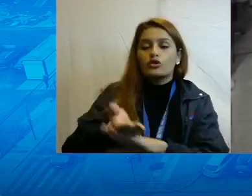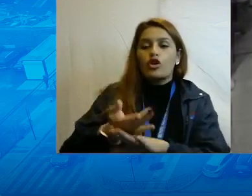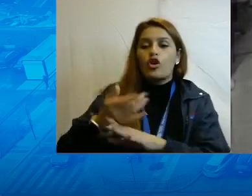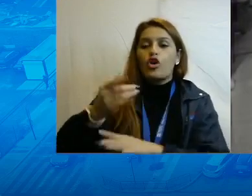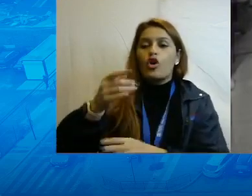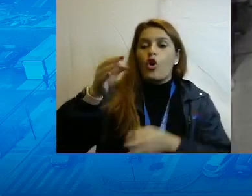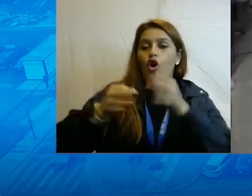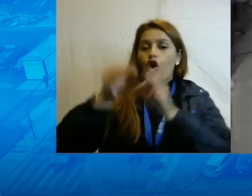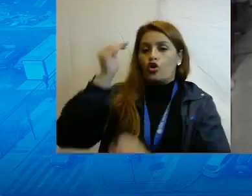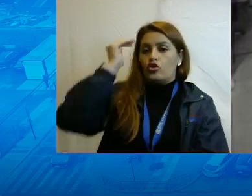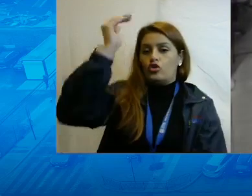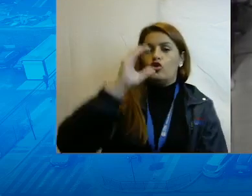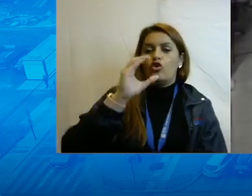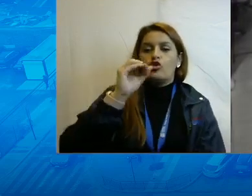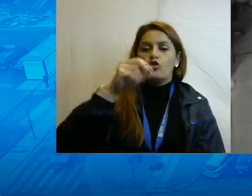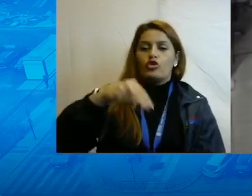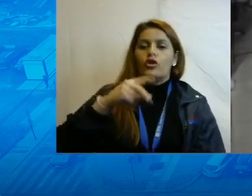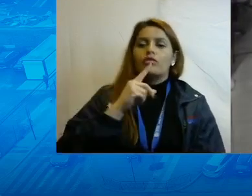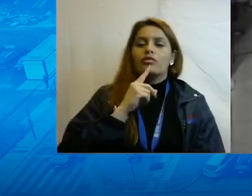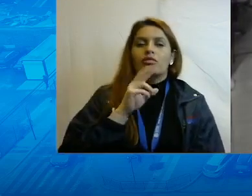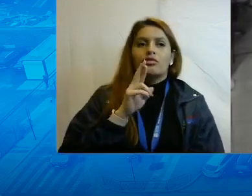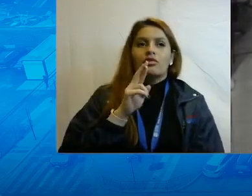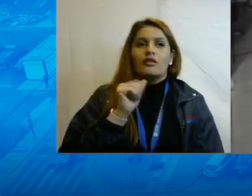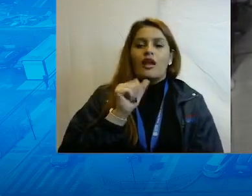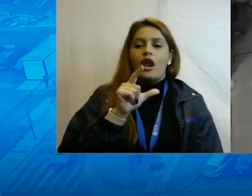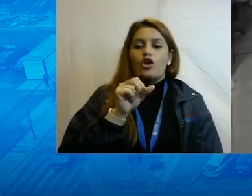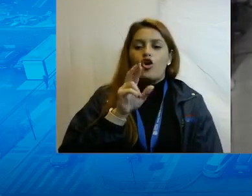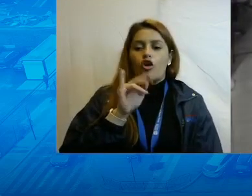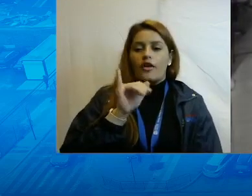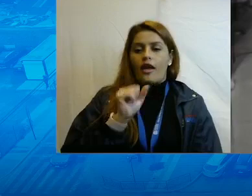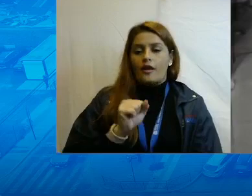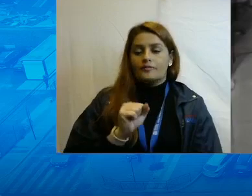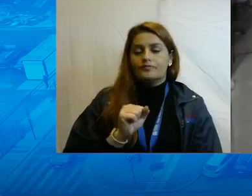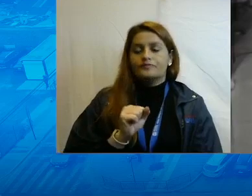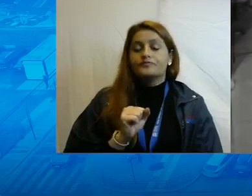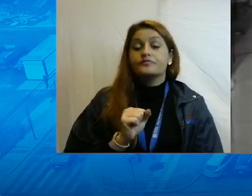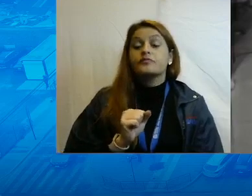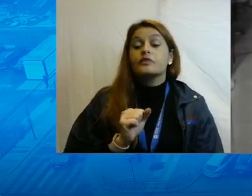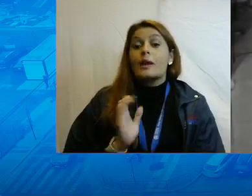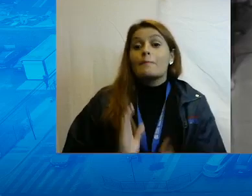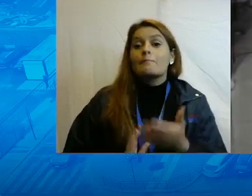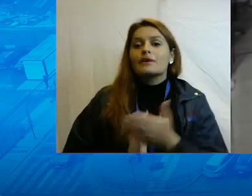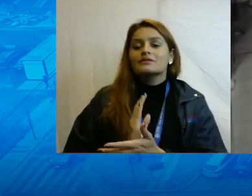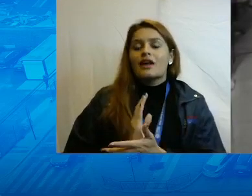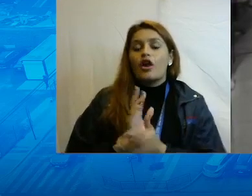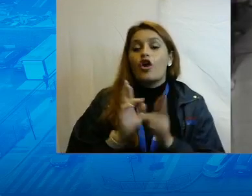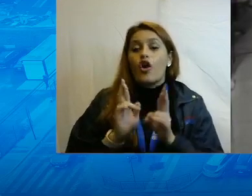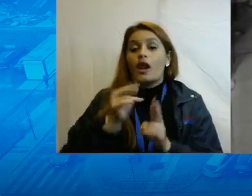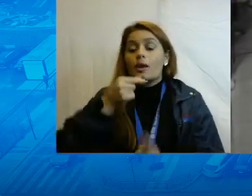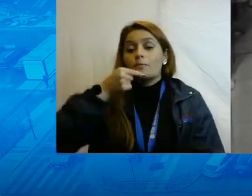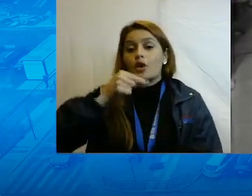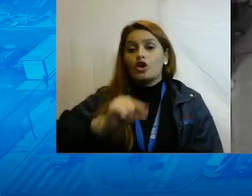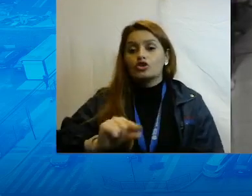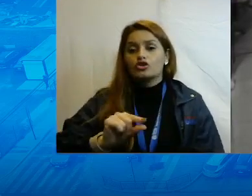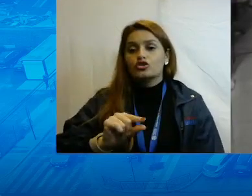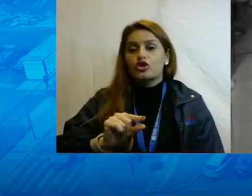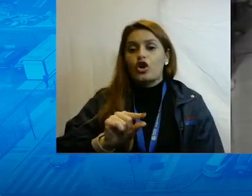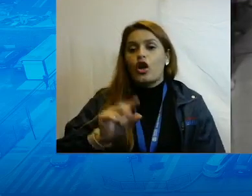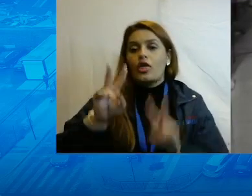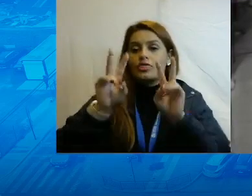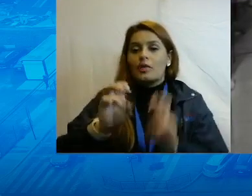razón, dado la envergadura también, el monto de este contrato y iniciar lo más pronto posible también la